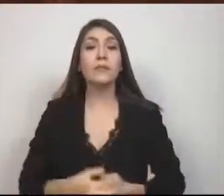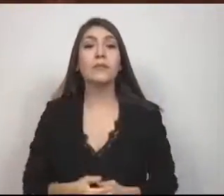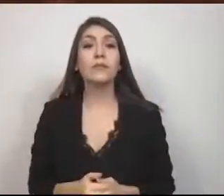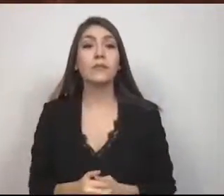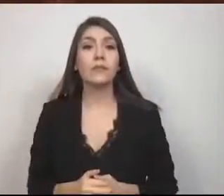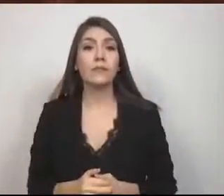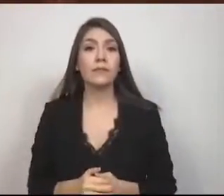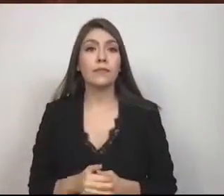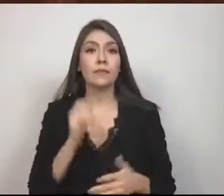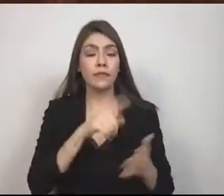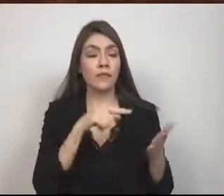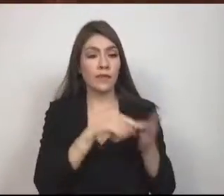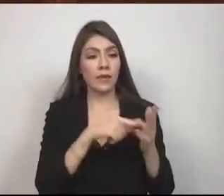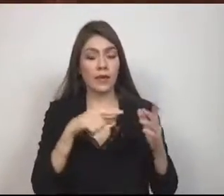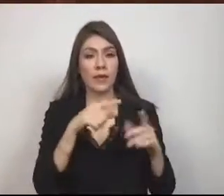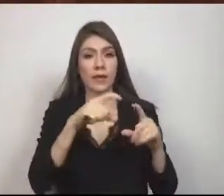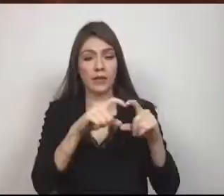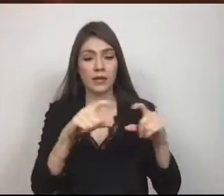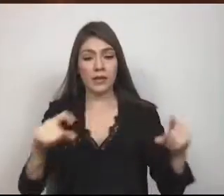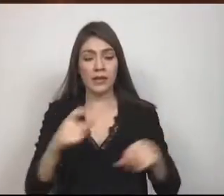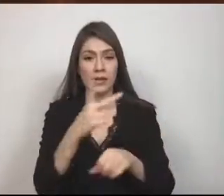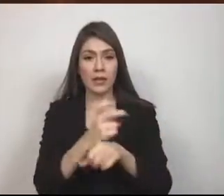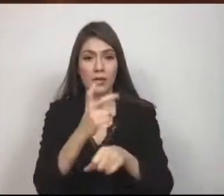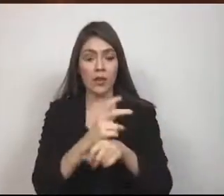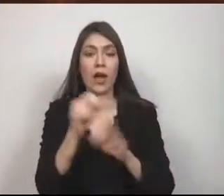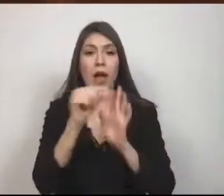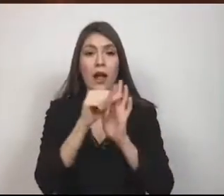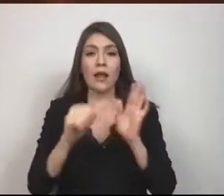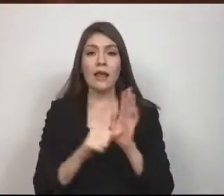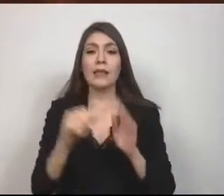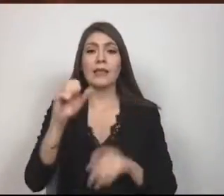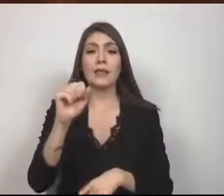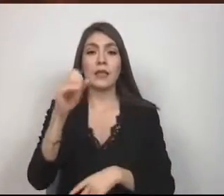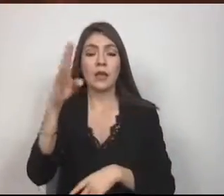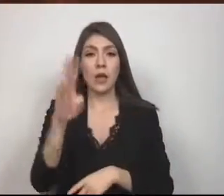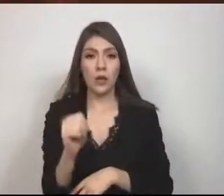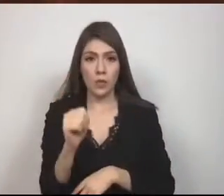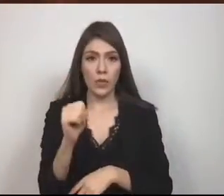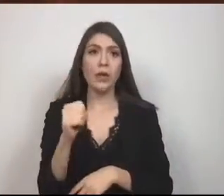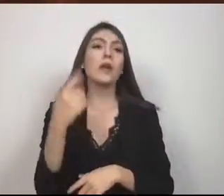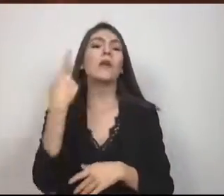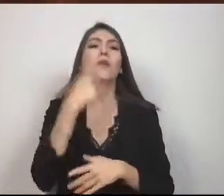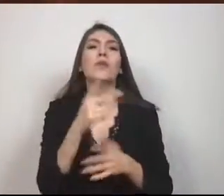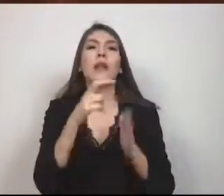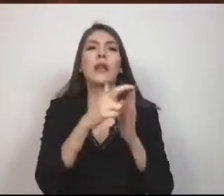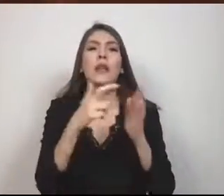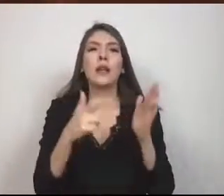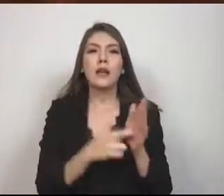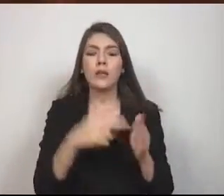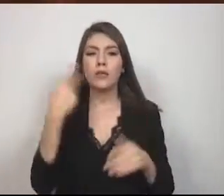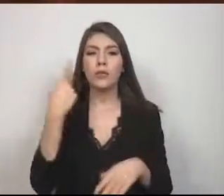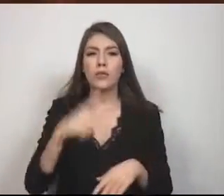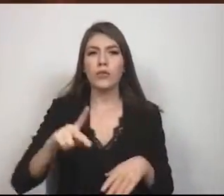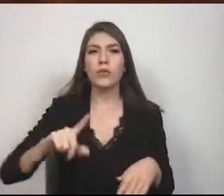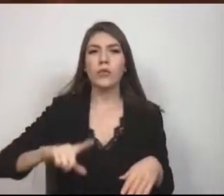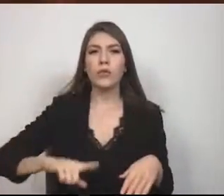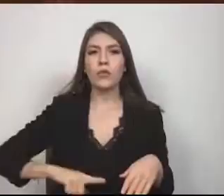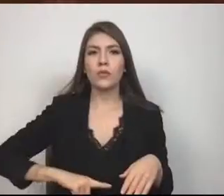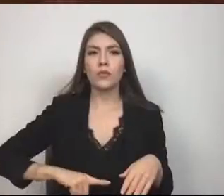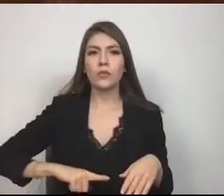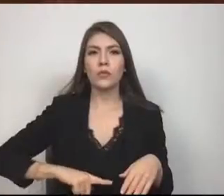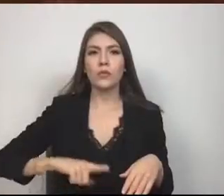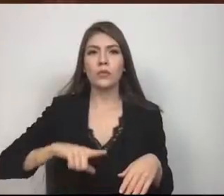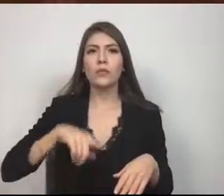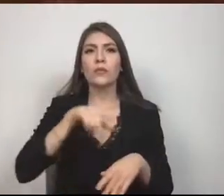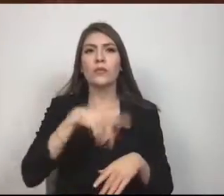el párrafo segundo del artículo 69 del Reglamento del Poder Legislativo del Estado Libre y Soberano